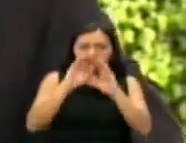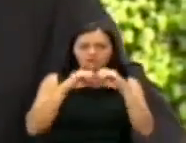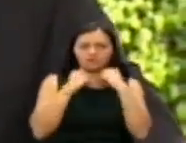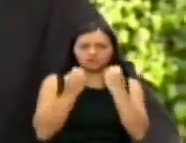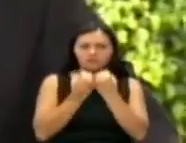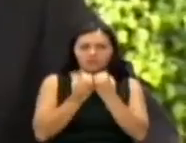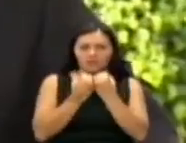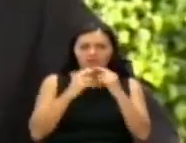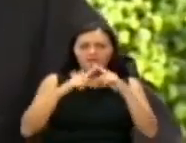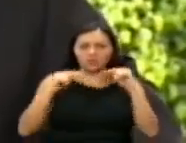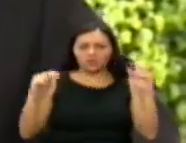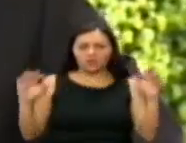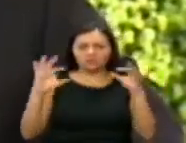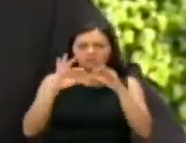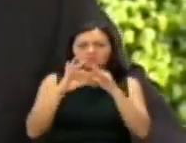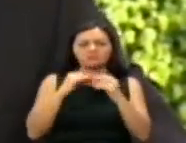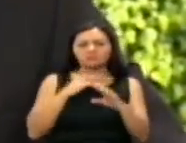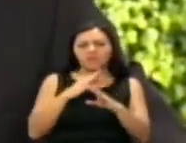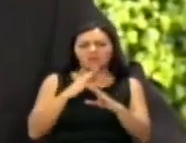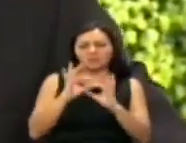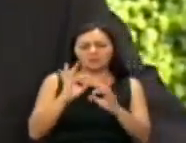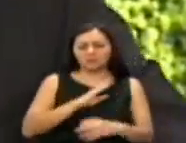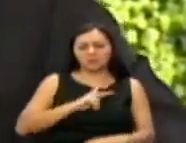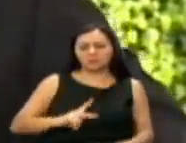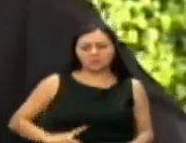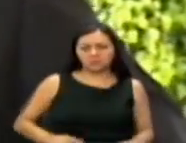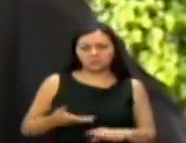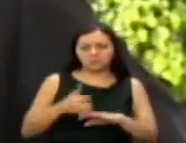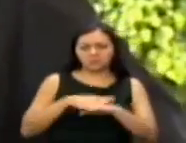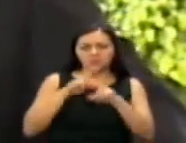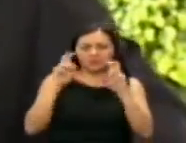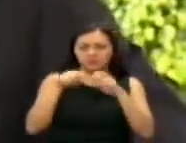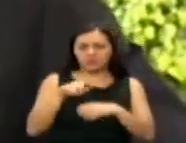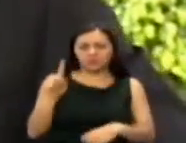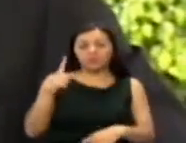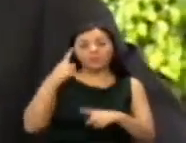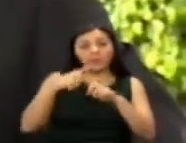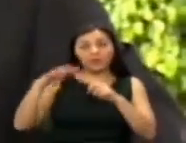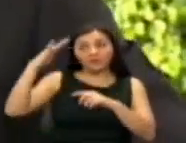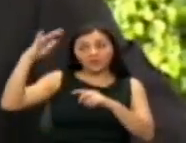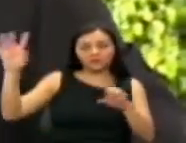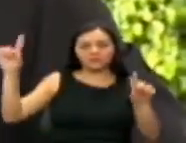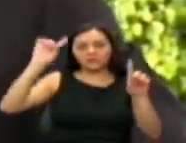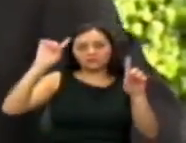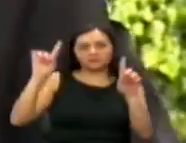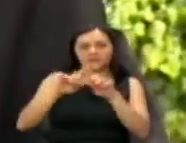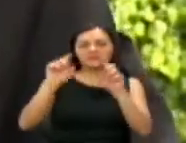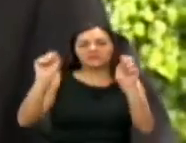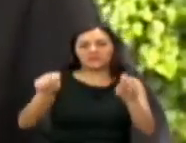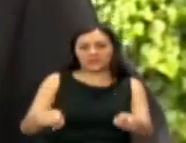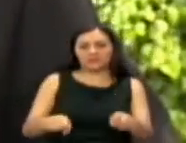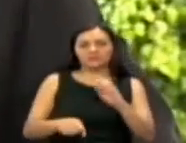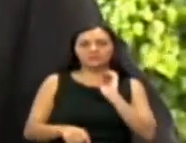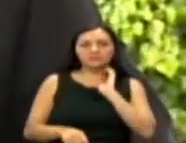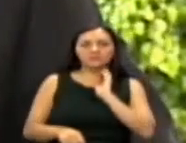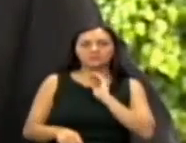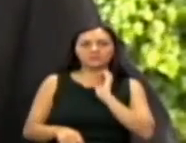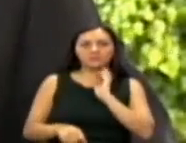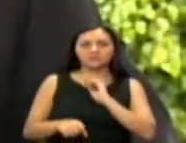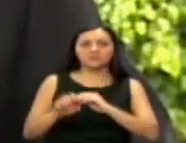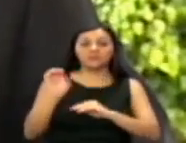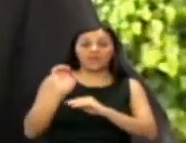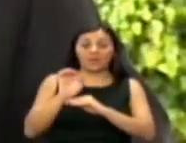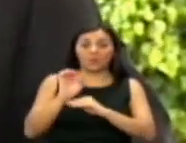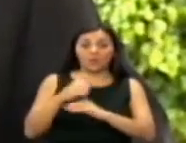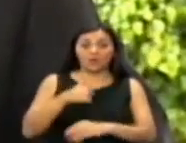aquello con el Papa Francisco en nuestras entrevistas personales. Carla, pero coincidimos en el pensamiento. A tal punto que Ecuador fue el